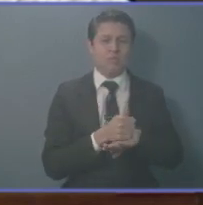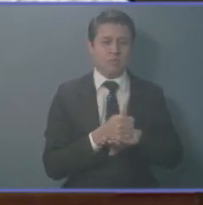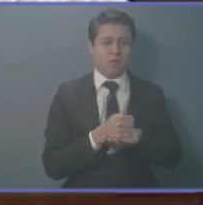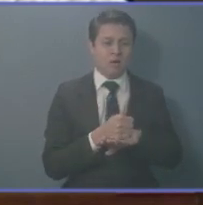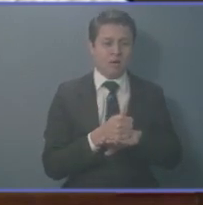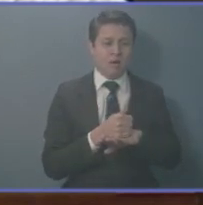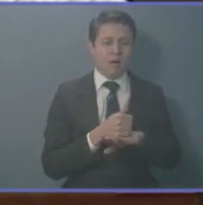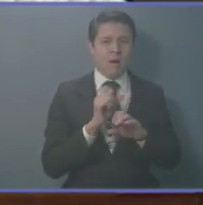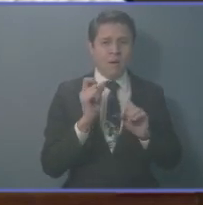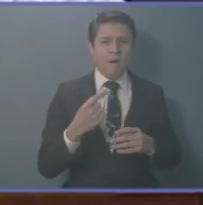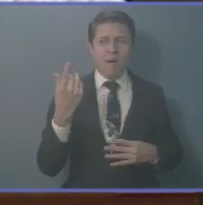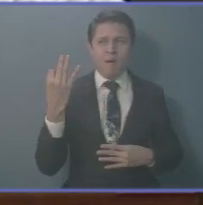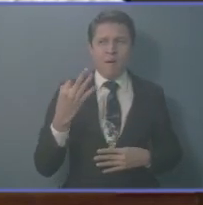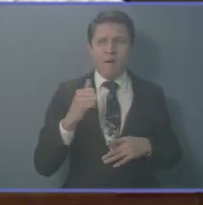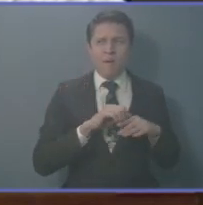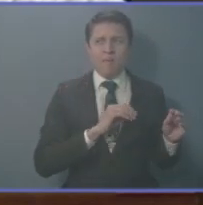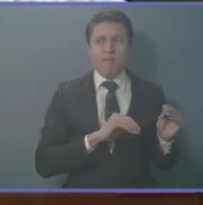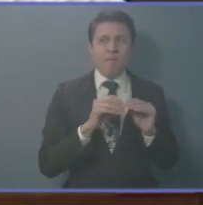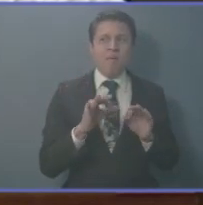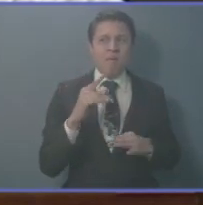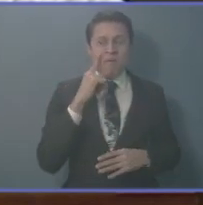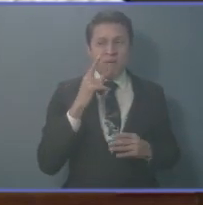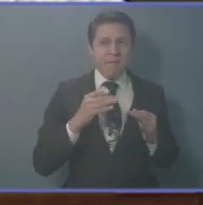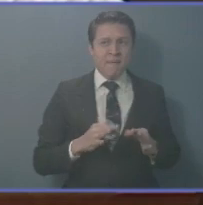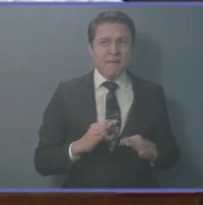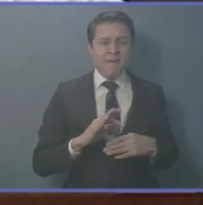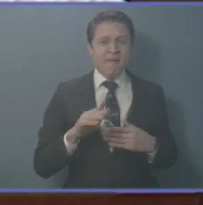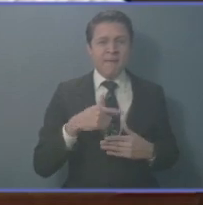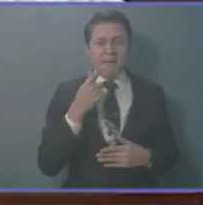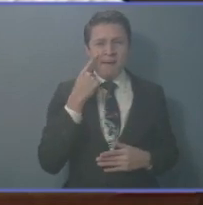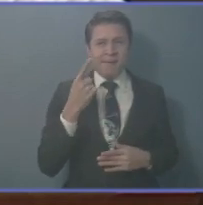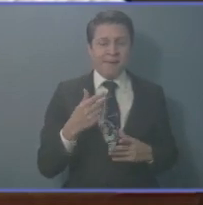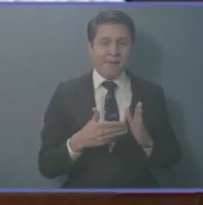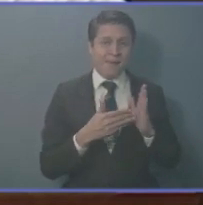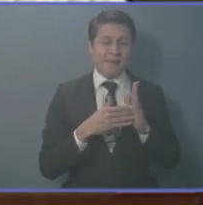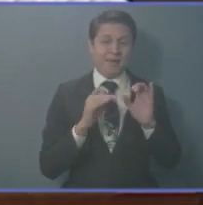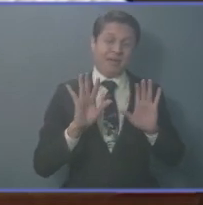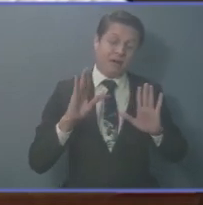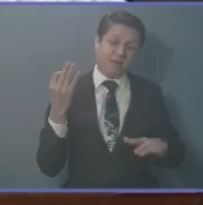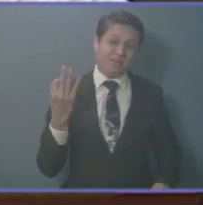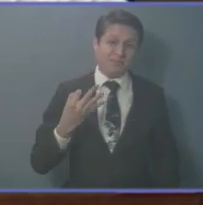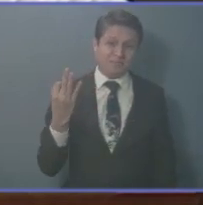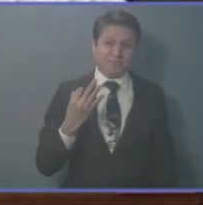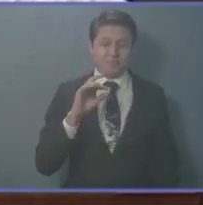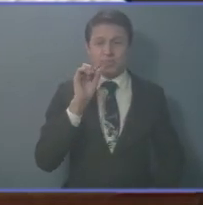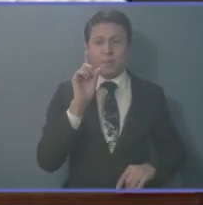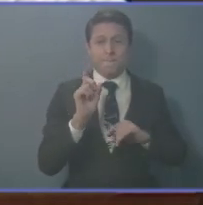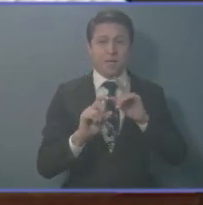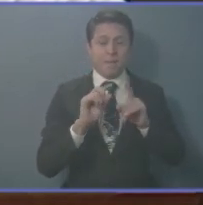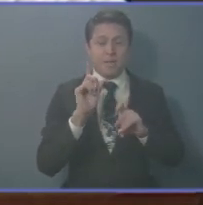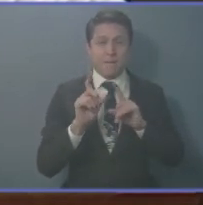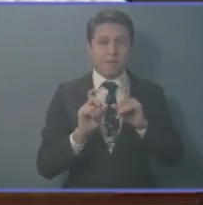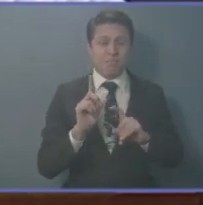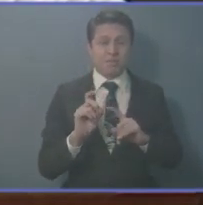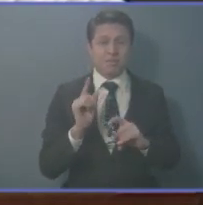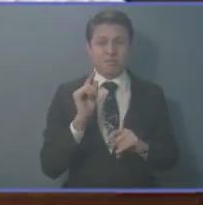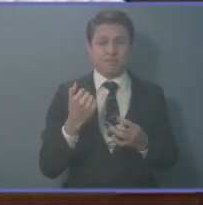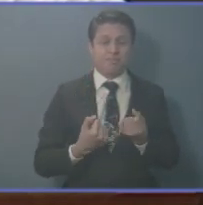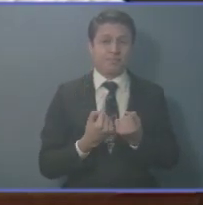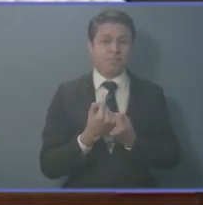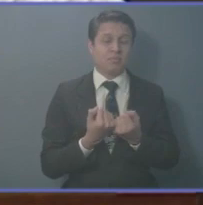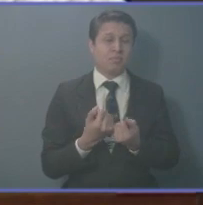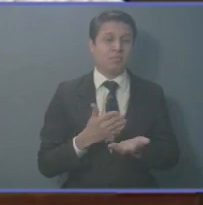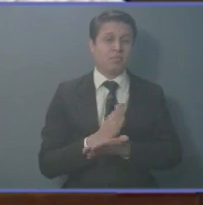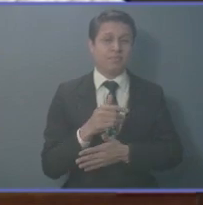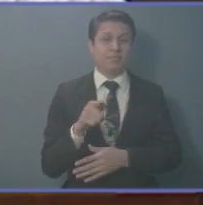para hacer cumplir tales medidas de forma coercitiva, si fuera necesario, el MinSal tendrá la facultad de auxiliarse de la Policía